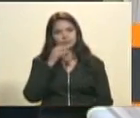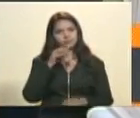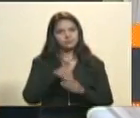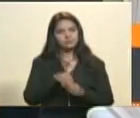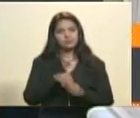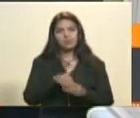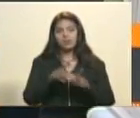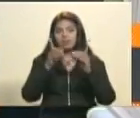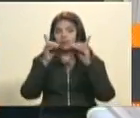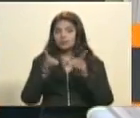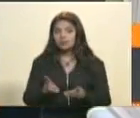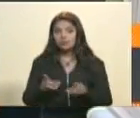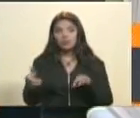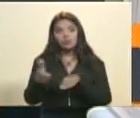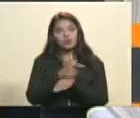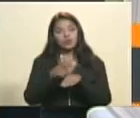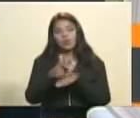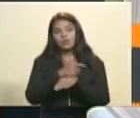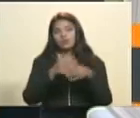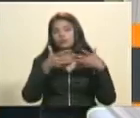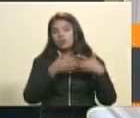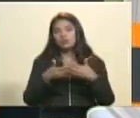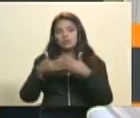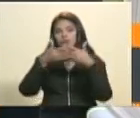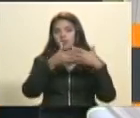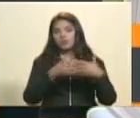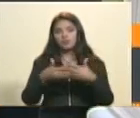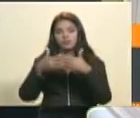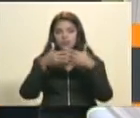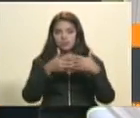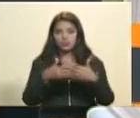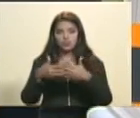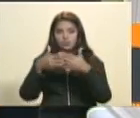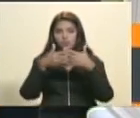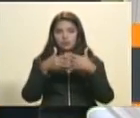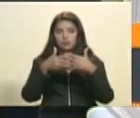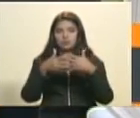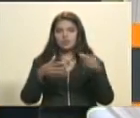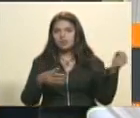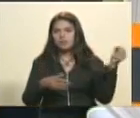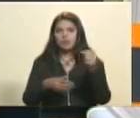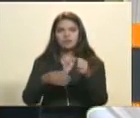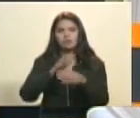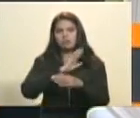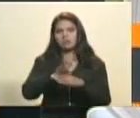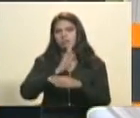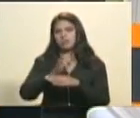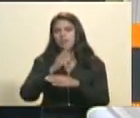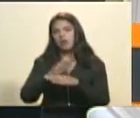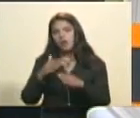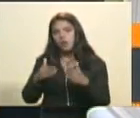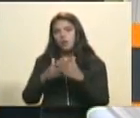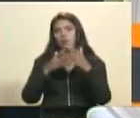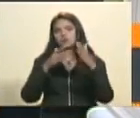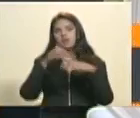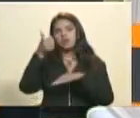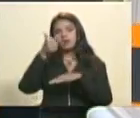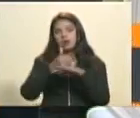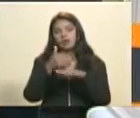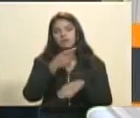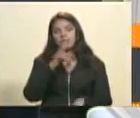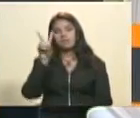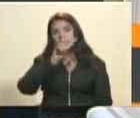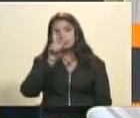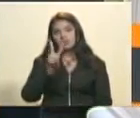bárbara decisión del gobierno de los Estados Unidos de Norteamérica de imponer sanciones contra el jefe del Estado